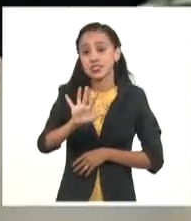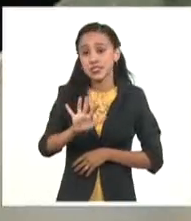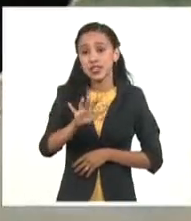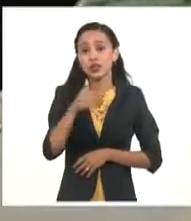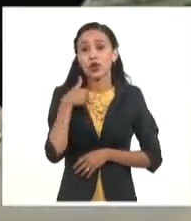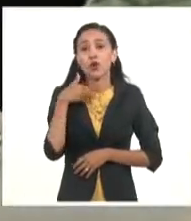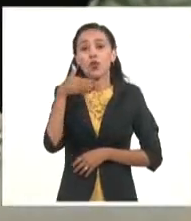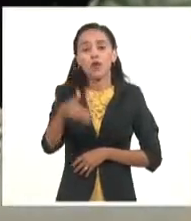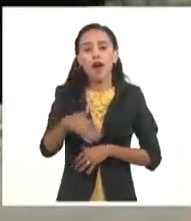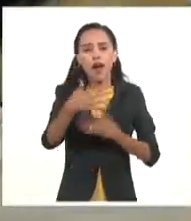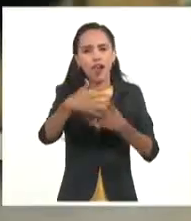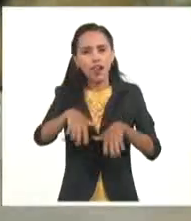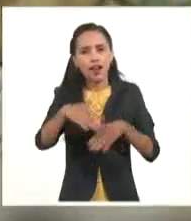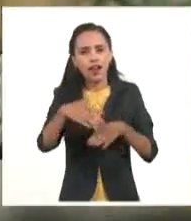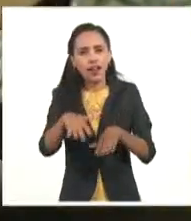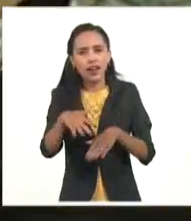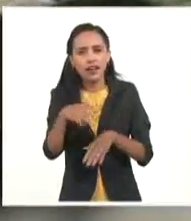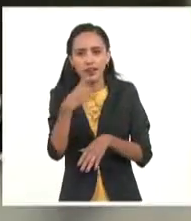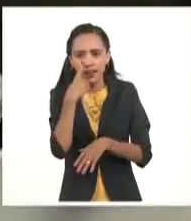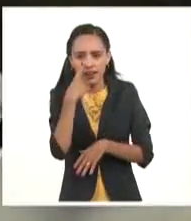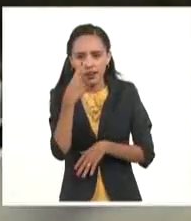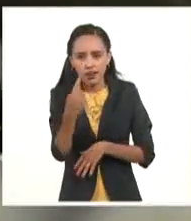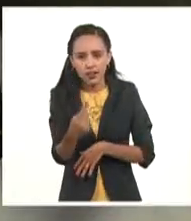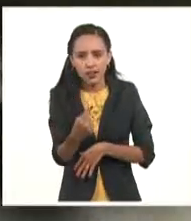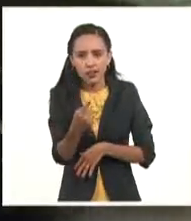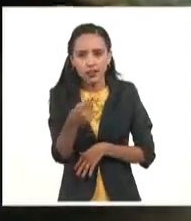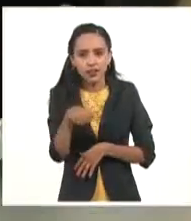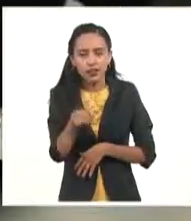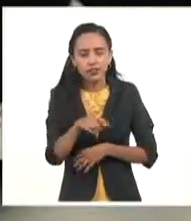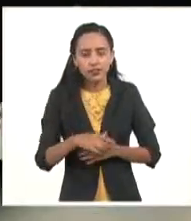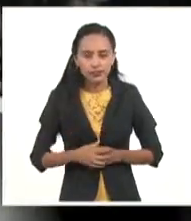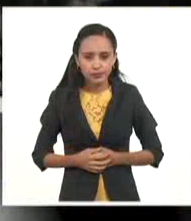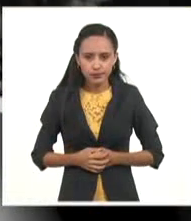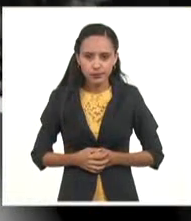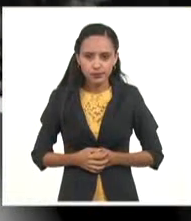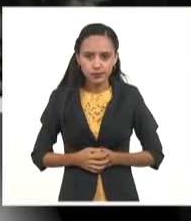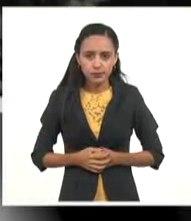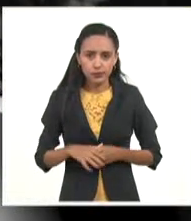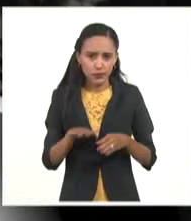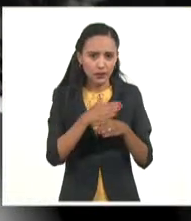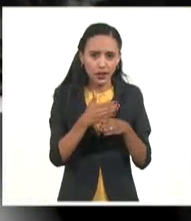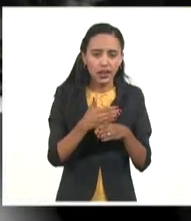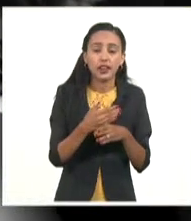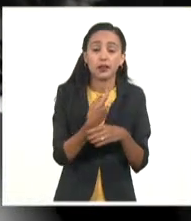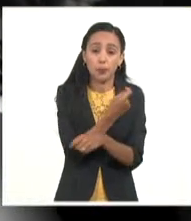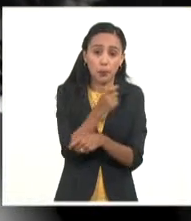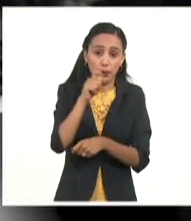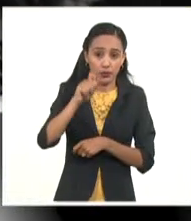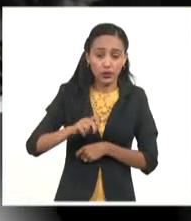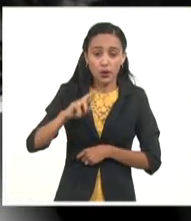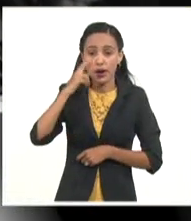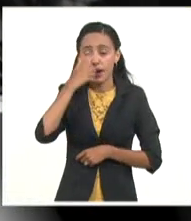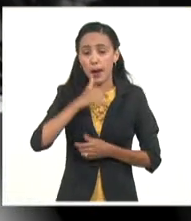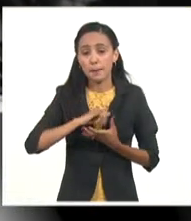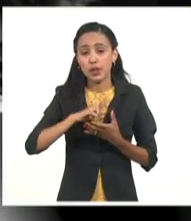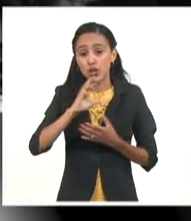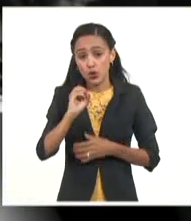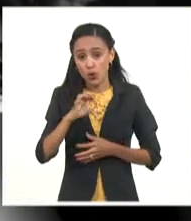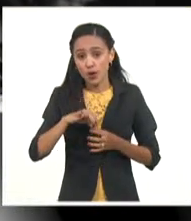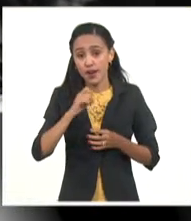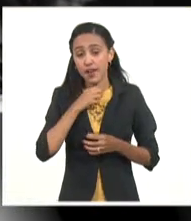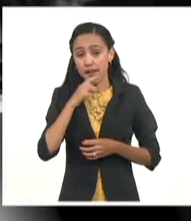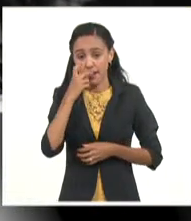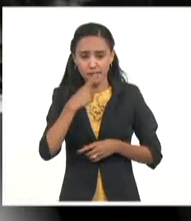calle el ser humano llegan a mi gober y